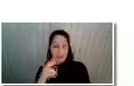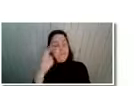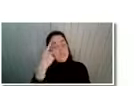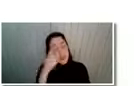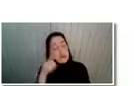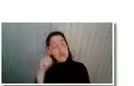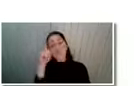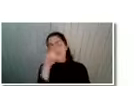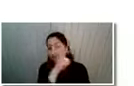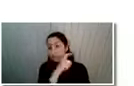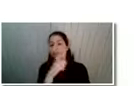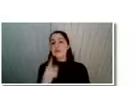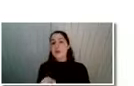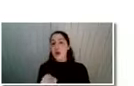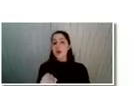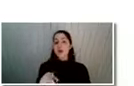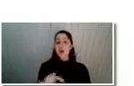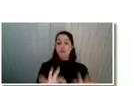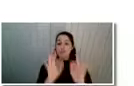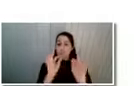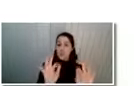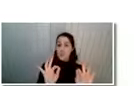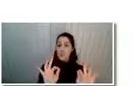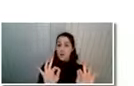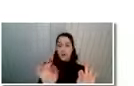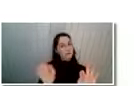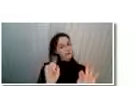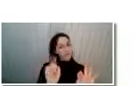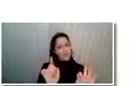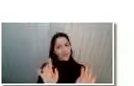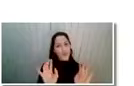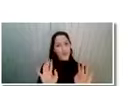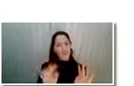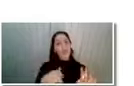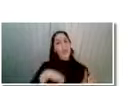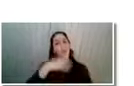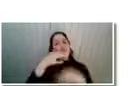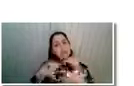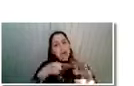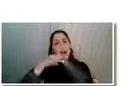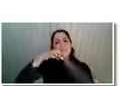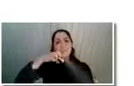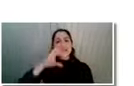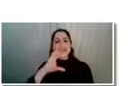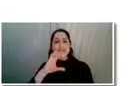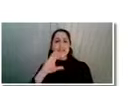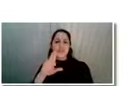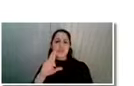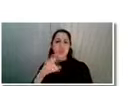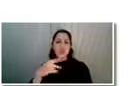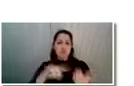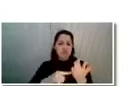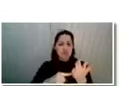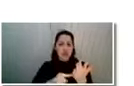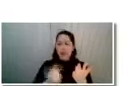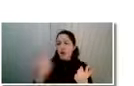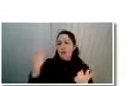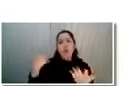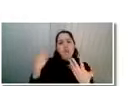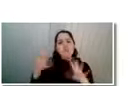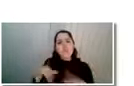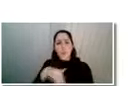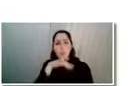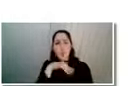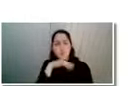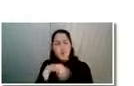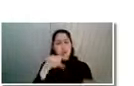PCR normal. Yo les contaba que la PCR es una técnica que se ocupa habitualmente en biología molecular, que los científicos la ocupamos